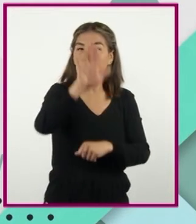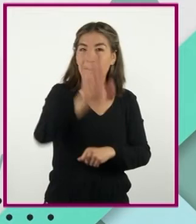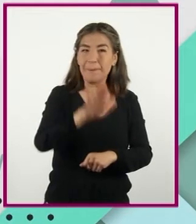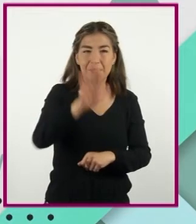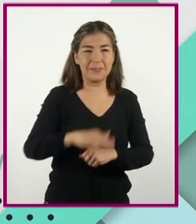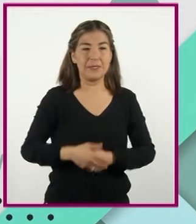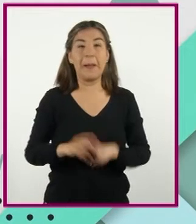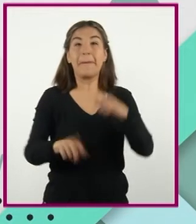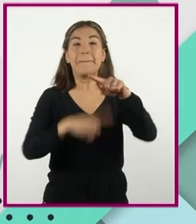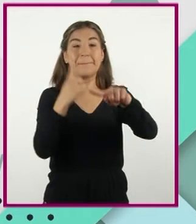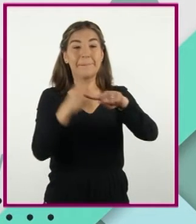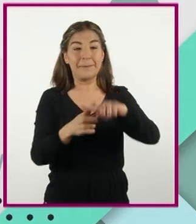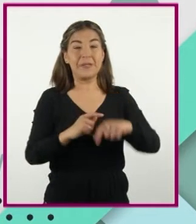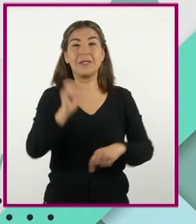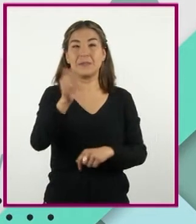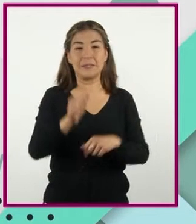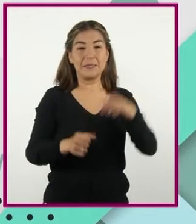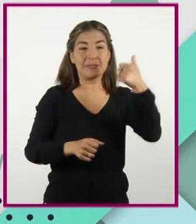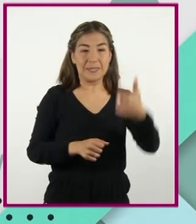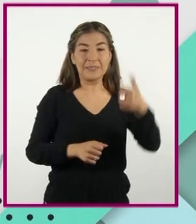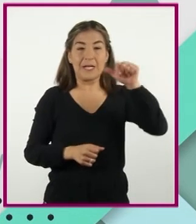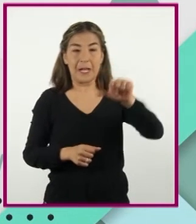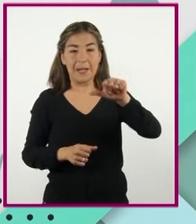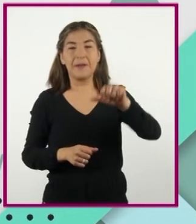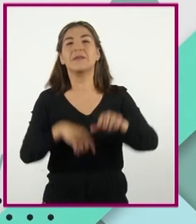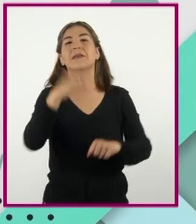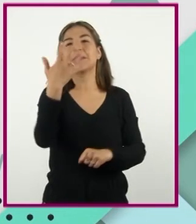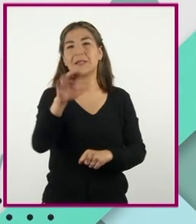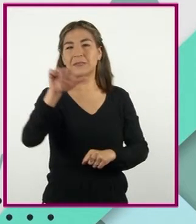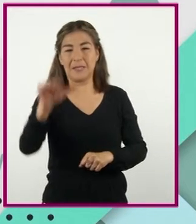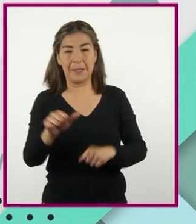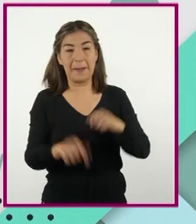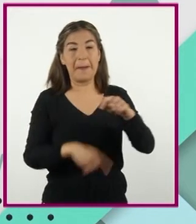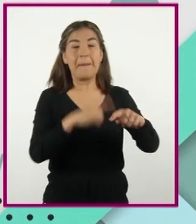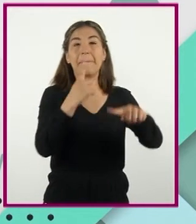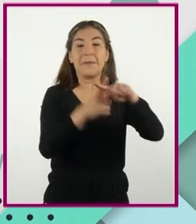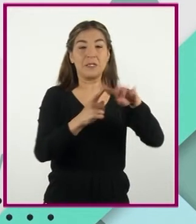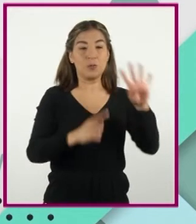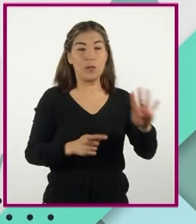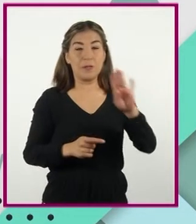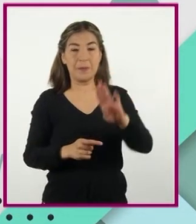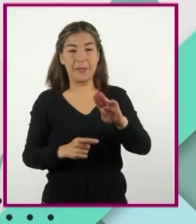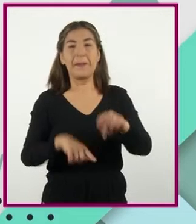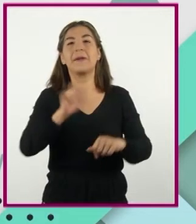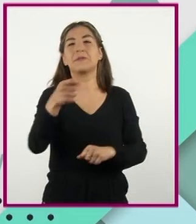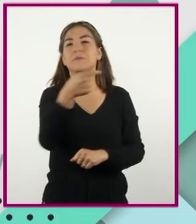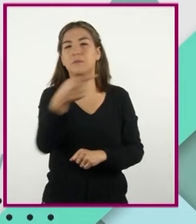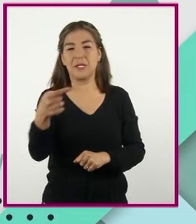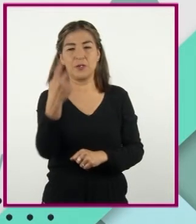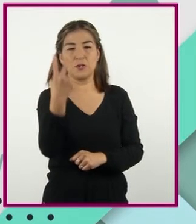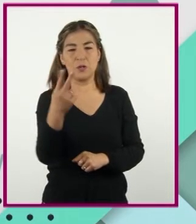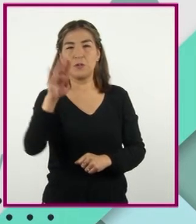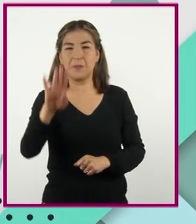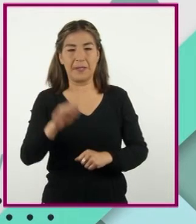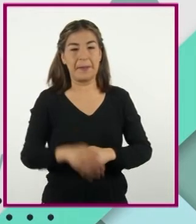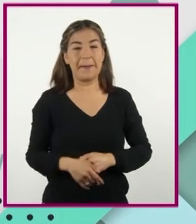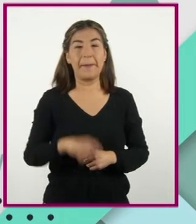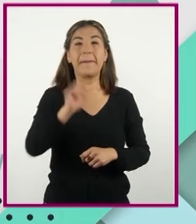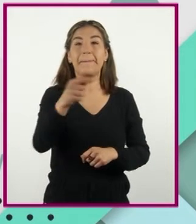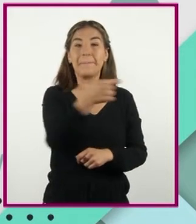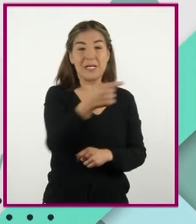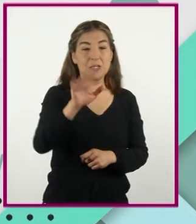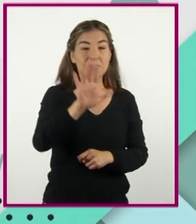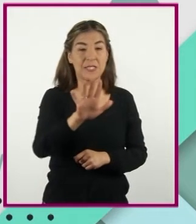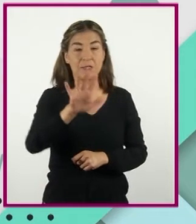más 6a y más 10a, más 4b y menos 2b, menos 5c